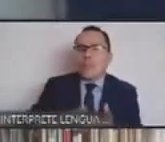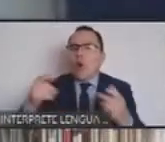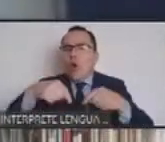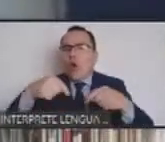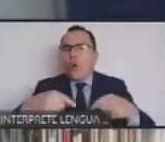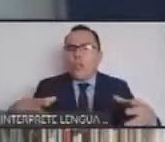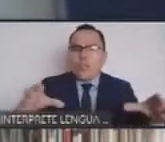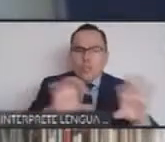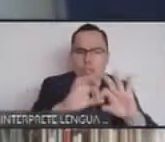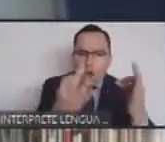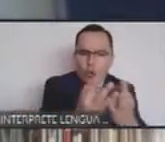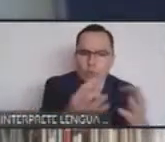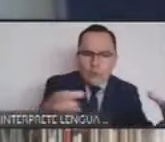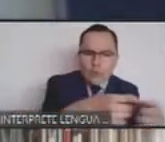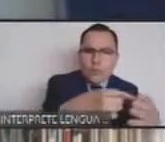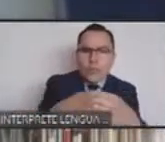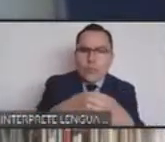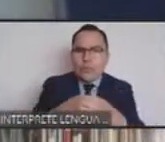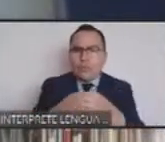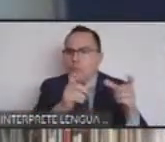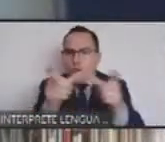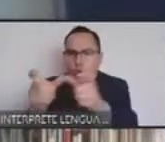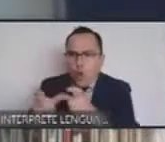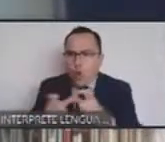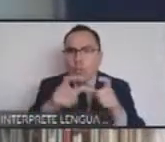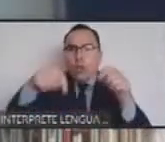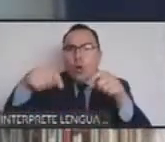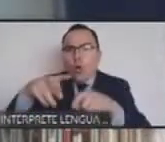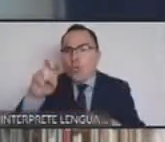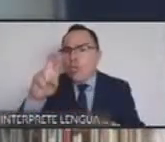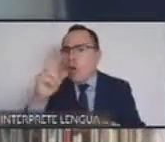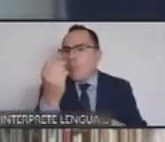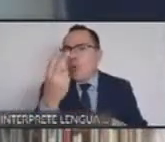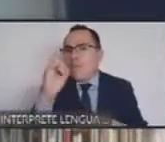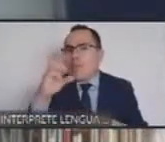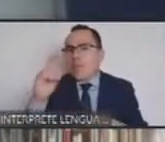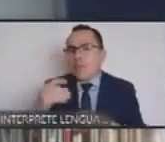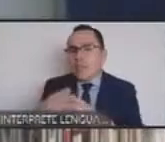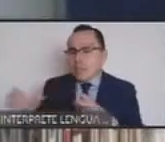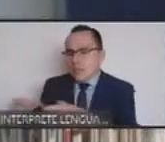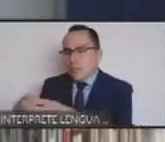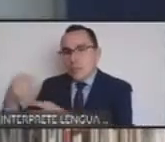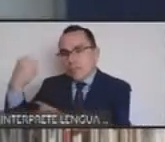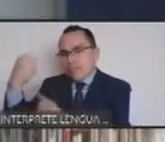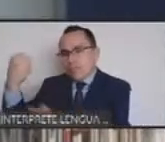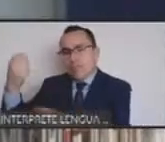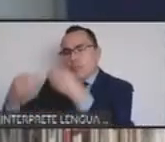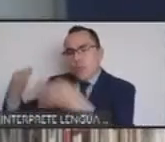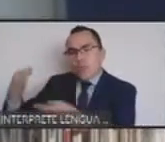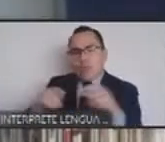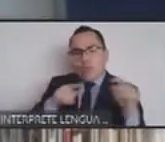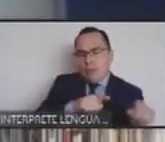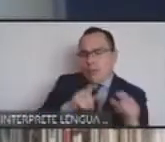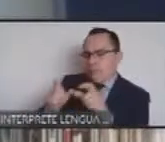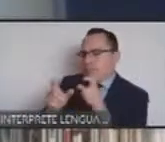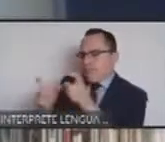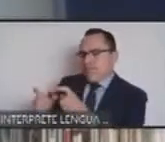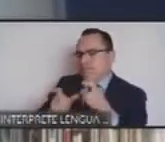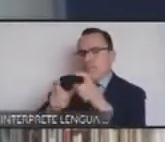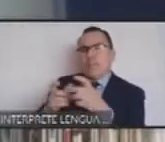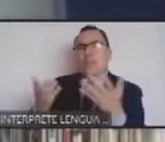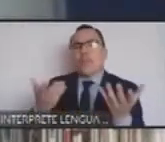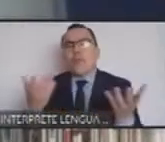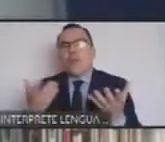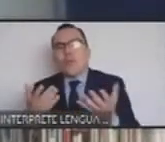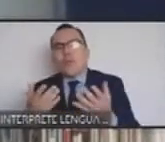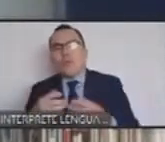el encargado de supervisar la transparencia y probidad en el Poder Judicial? ¿Dónde se denuncian los problemas?